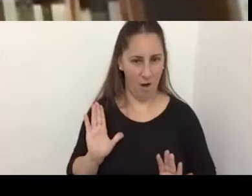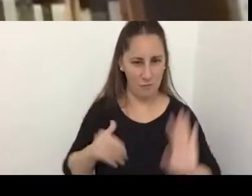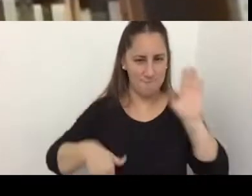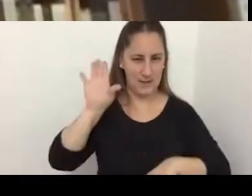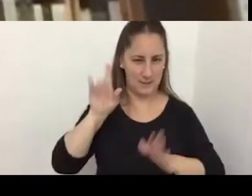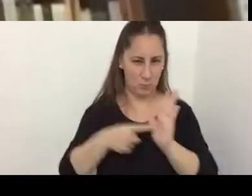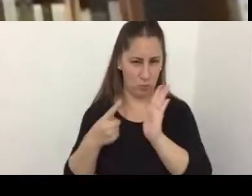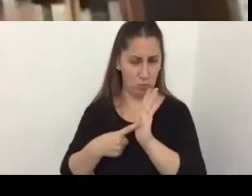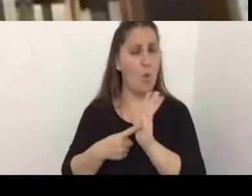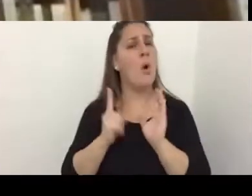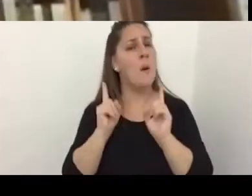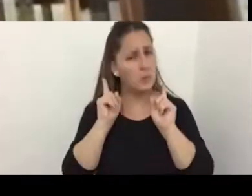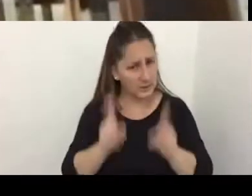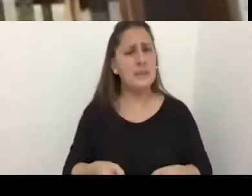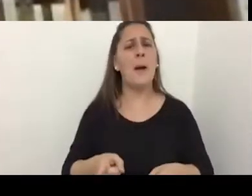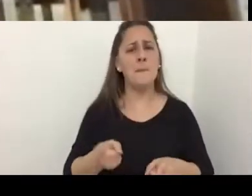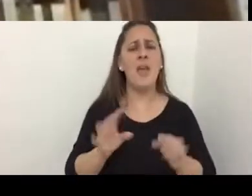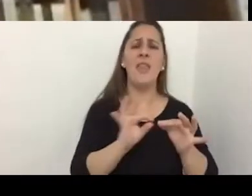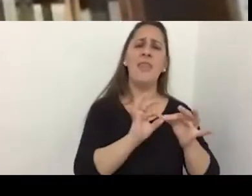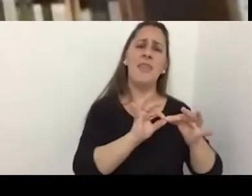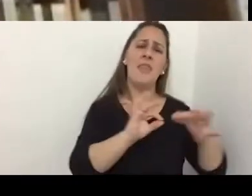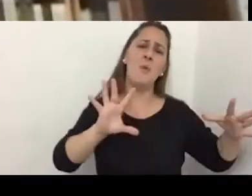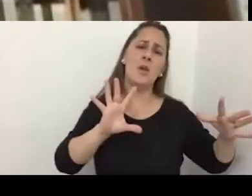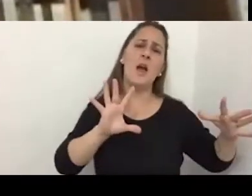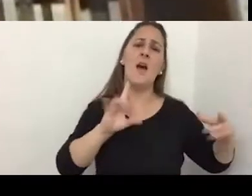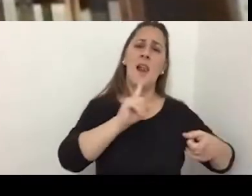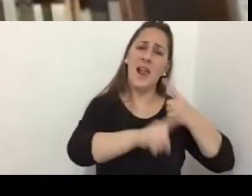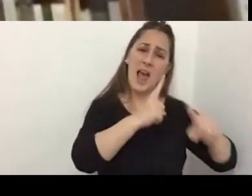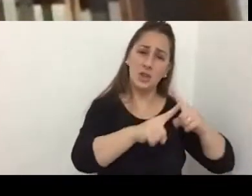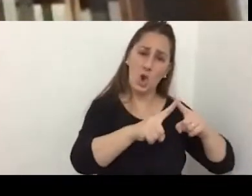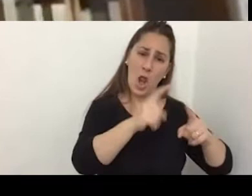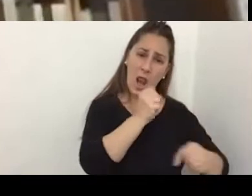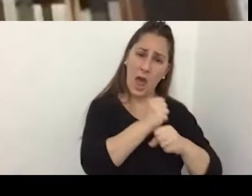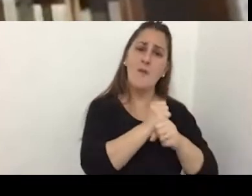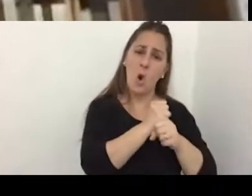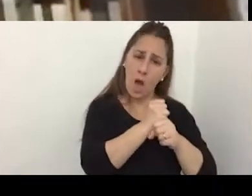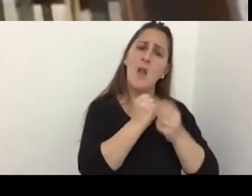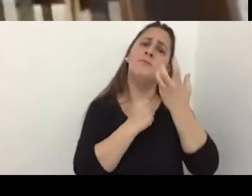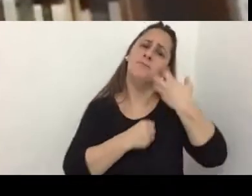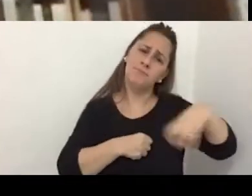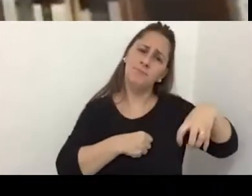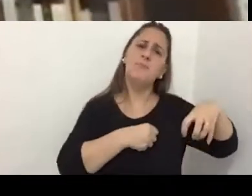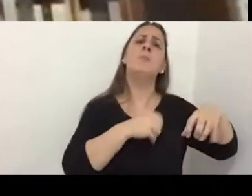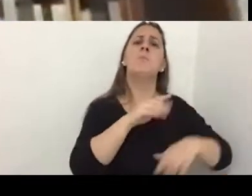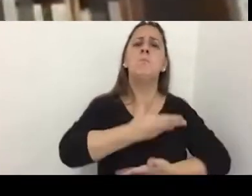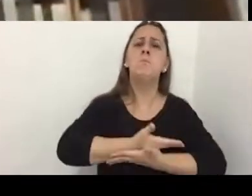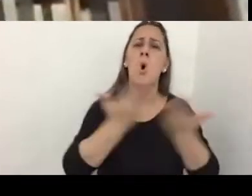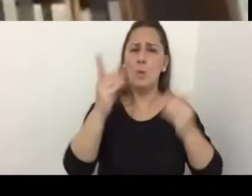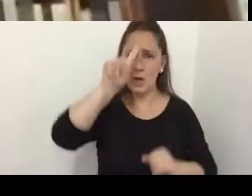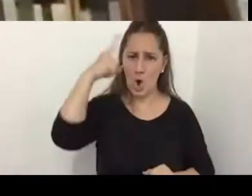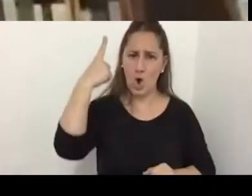estos problemas de democratización de las relaciones laborales en el sector público.